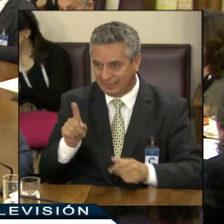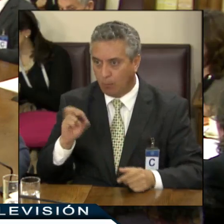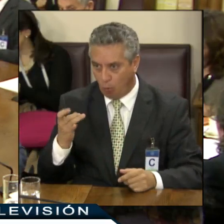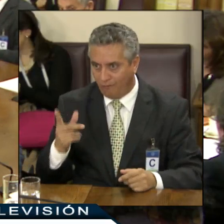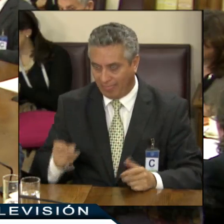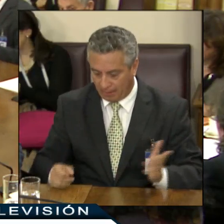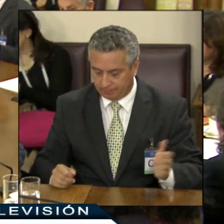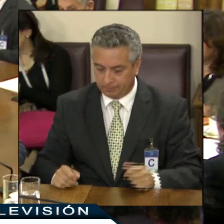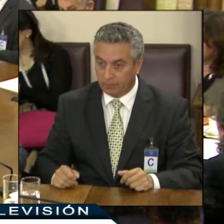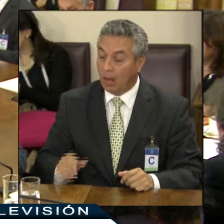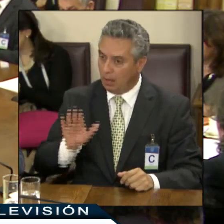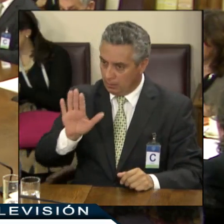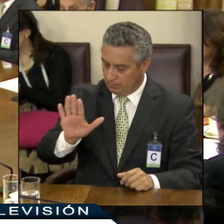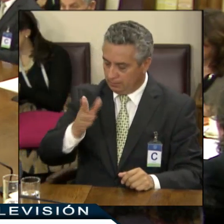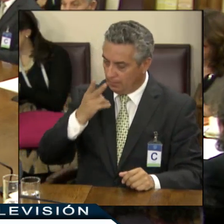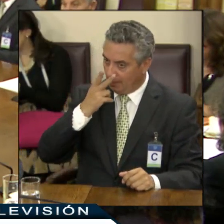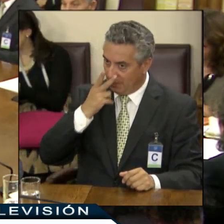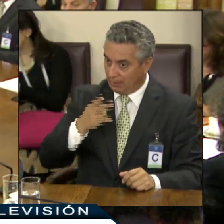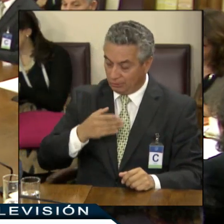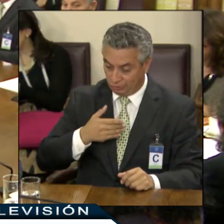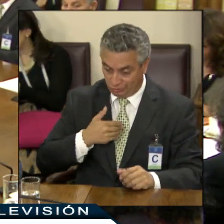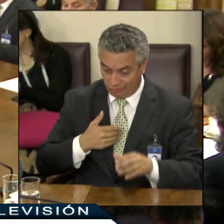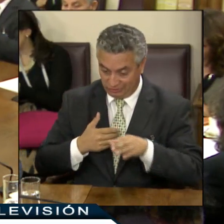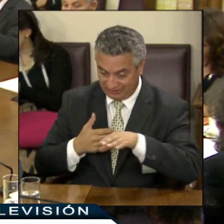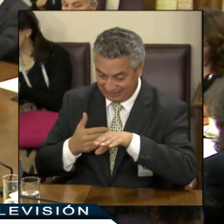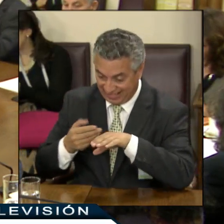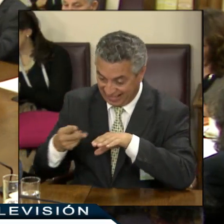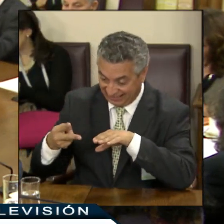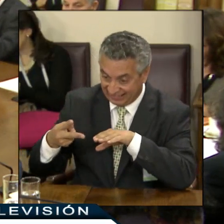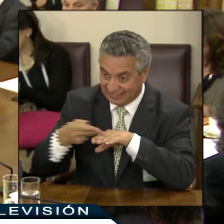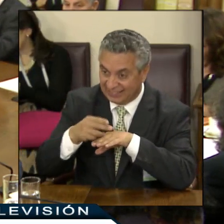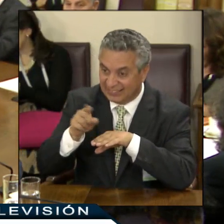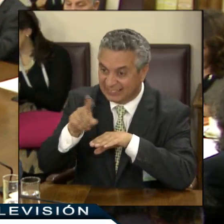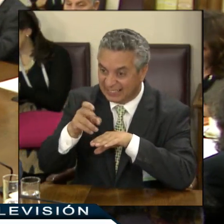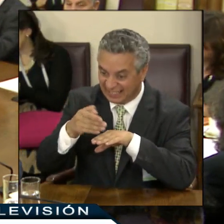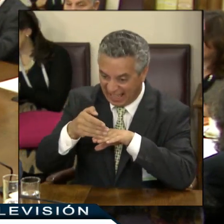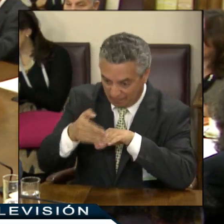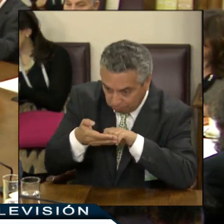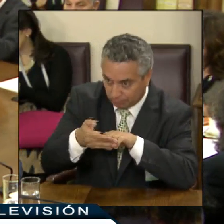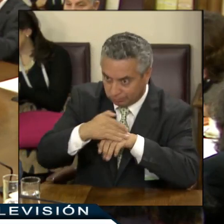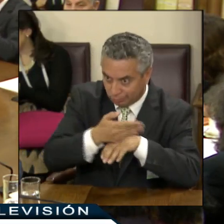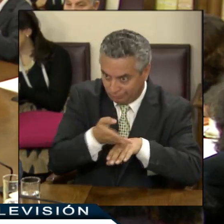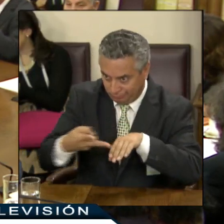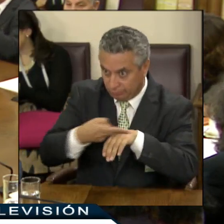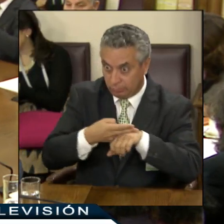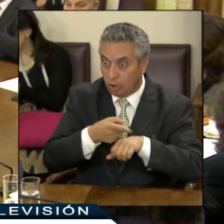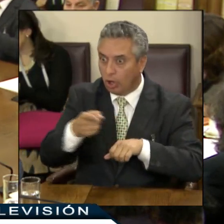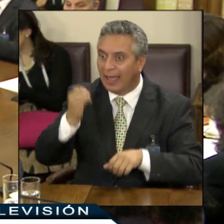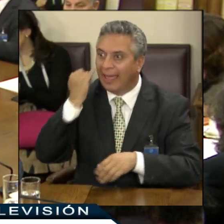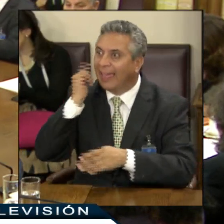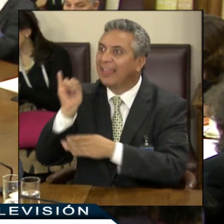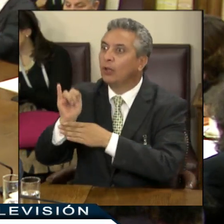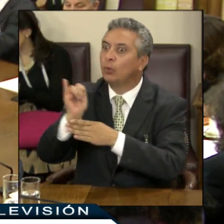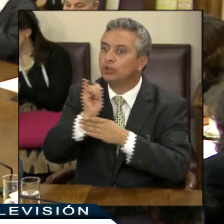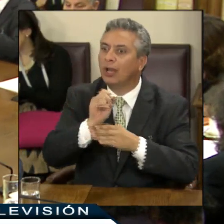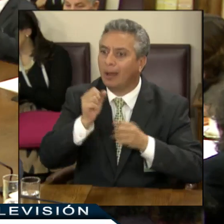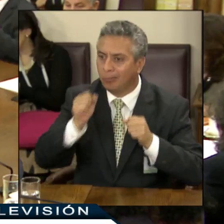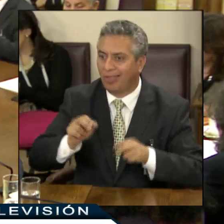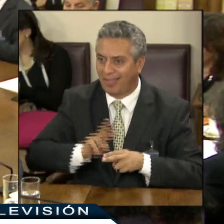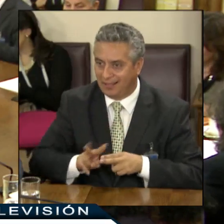mire el el el cenar y tiene que ver con lo que las instituciones puedan hacer pero